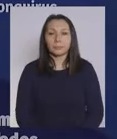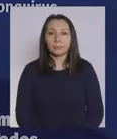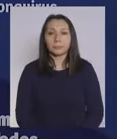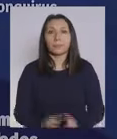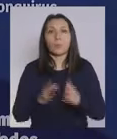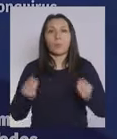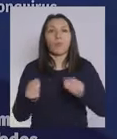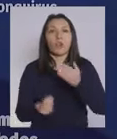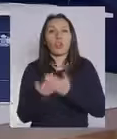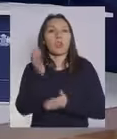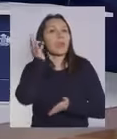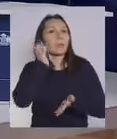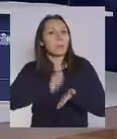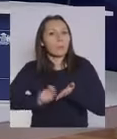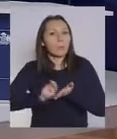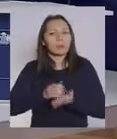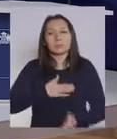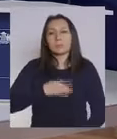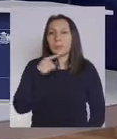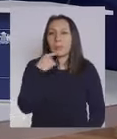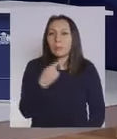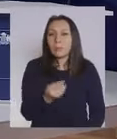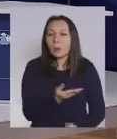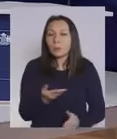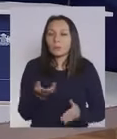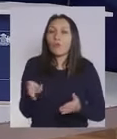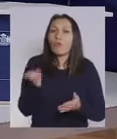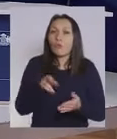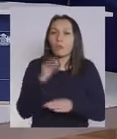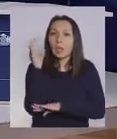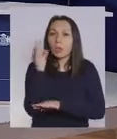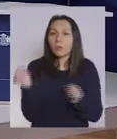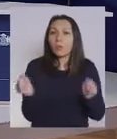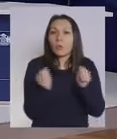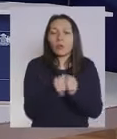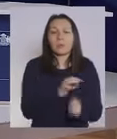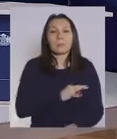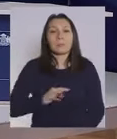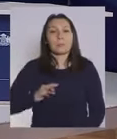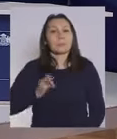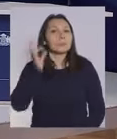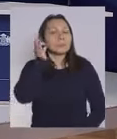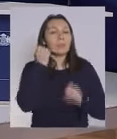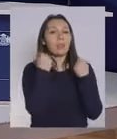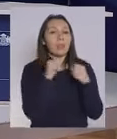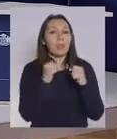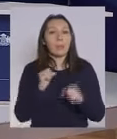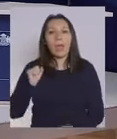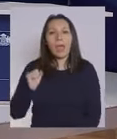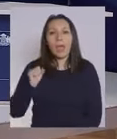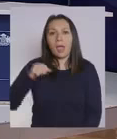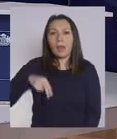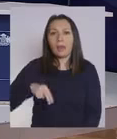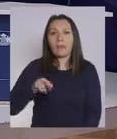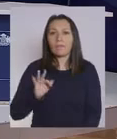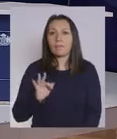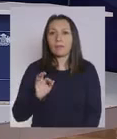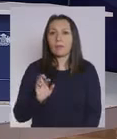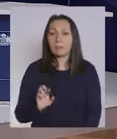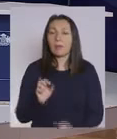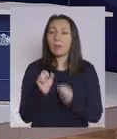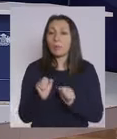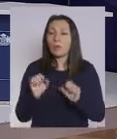Muy buenos días. Quería preguntarles si se han vuelto a reunir con la ministra del Deporte y la ANFP para